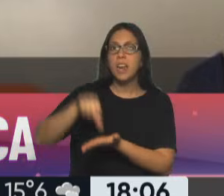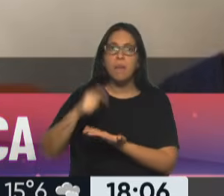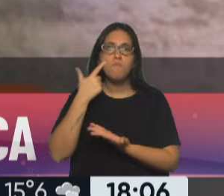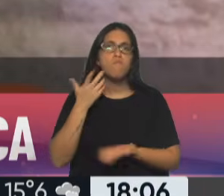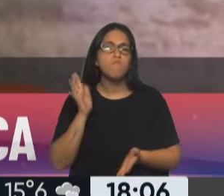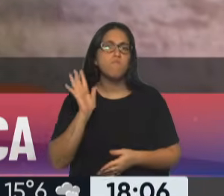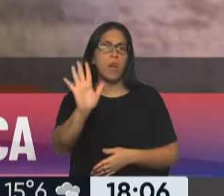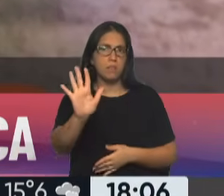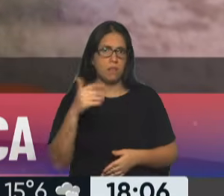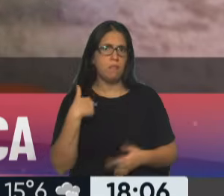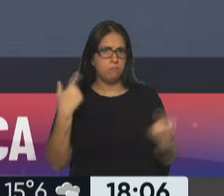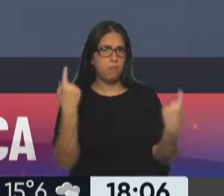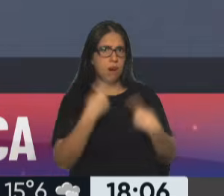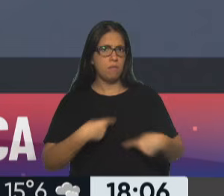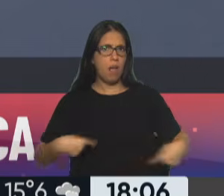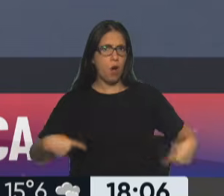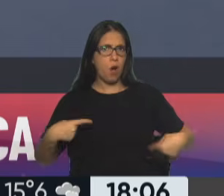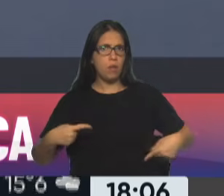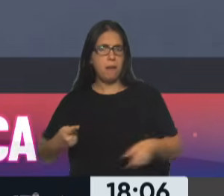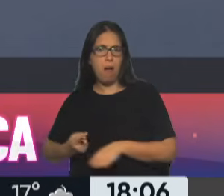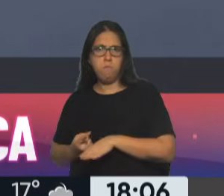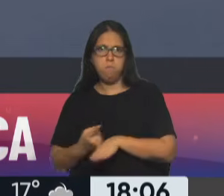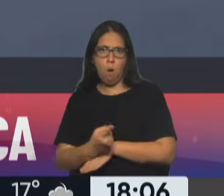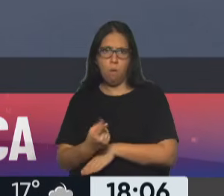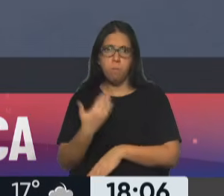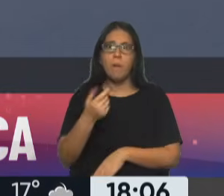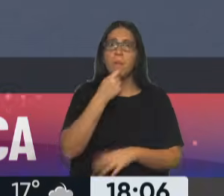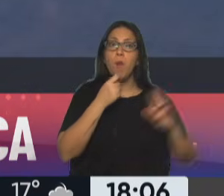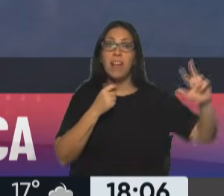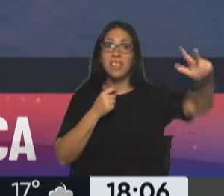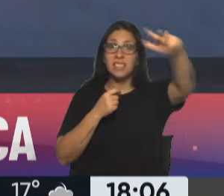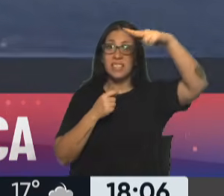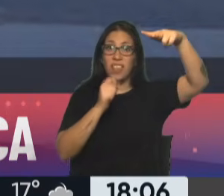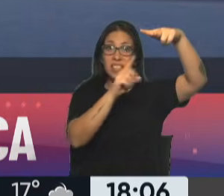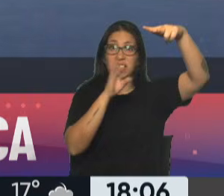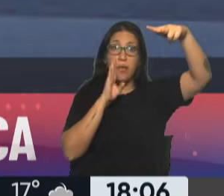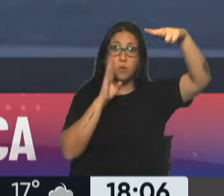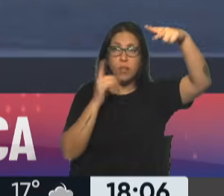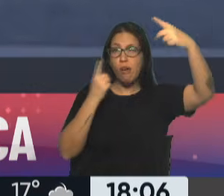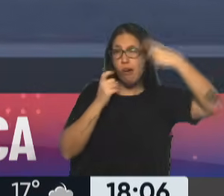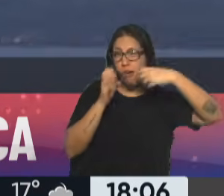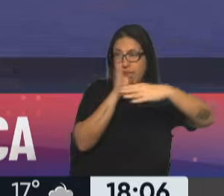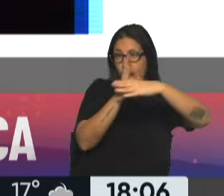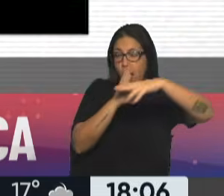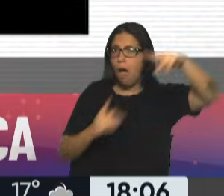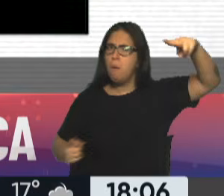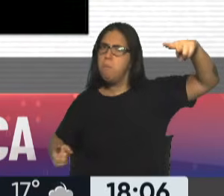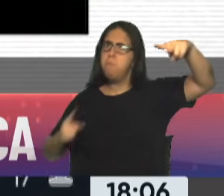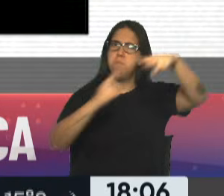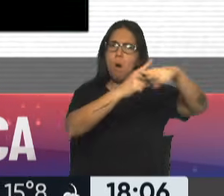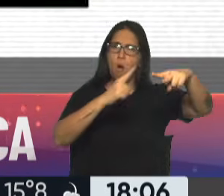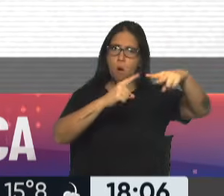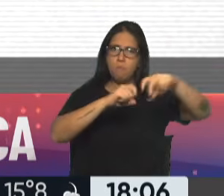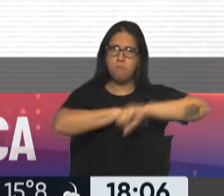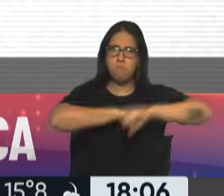todavía cuenta con recursos ofensivos, derribando un helicóptero Apache estadounidense que patrullaba el estrecho. La respuesta de